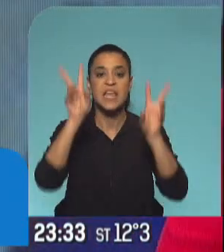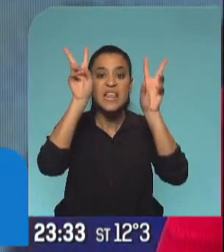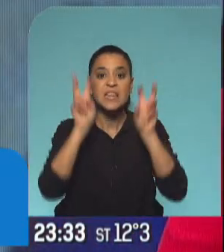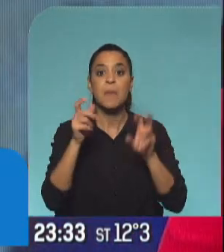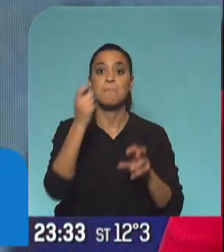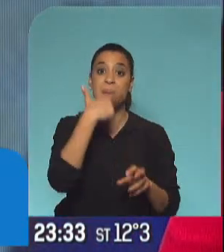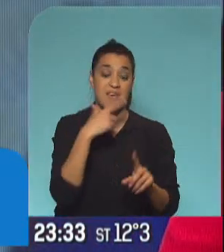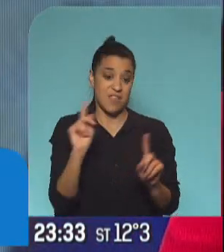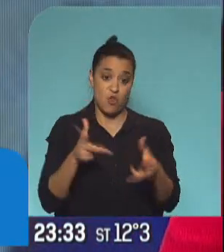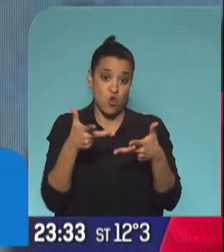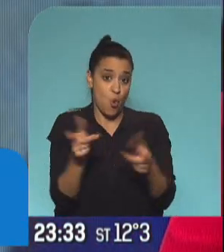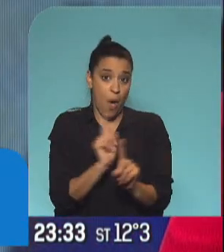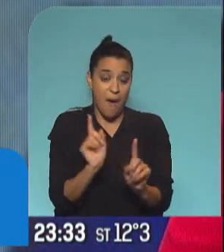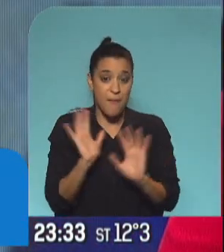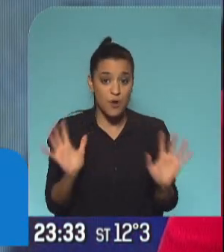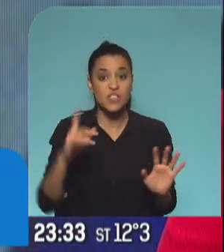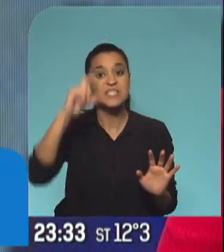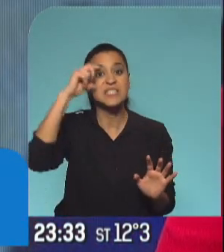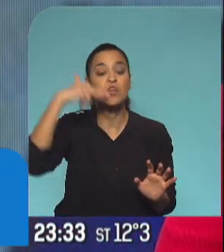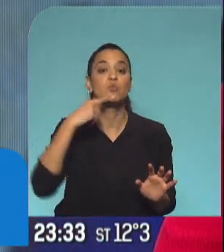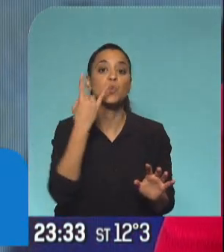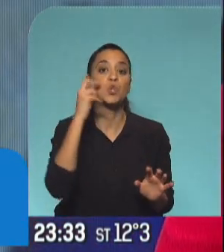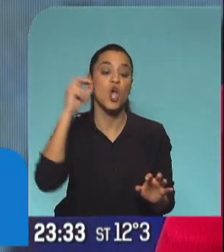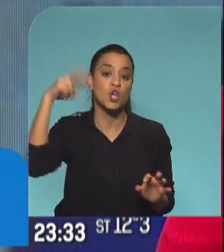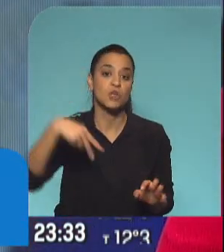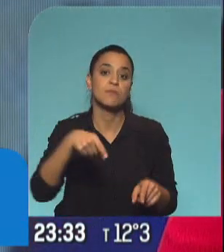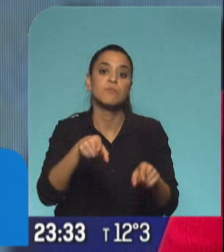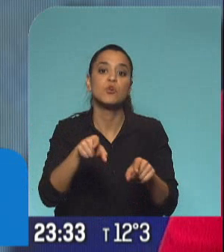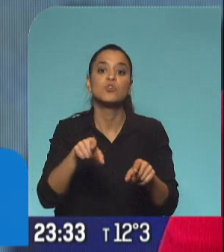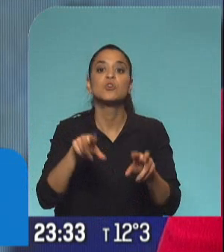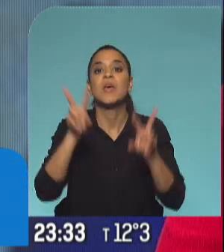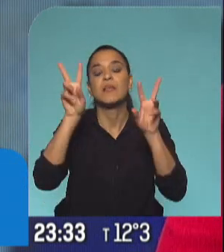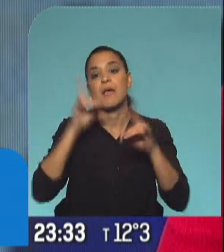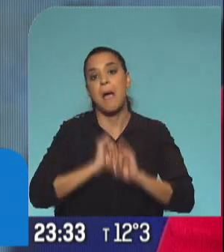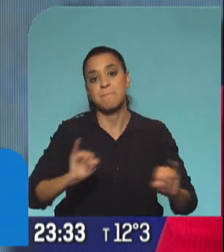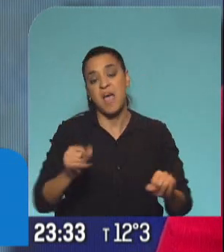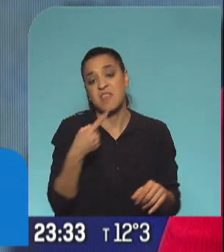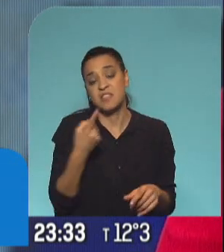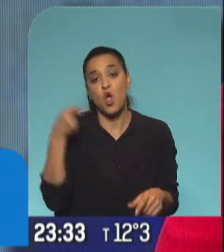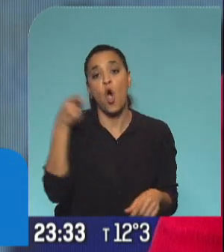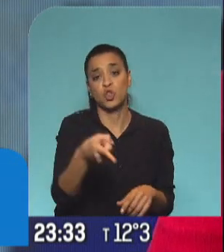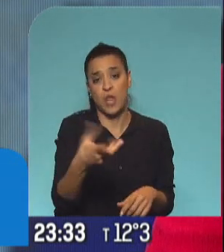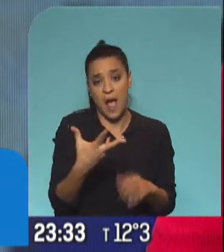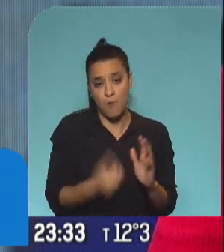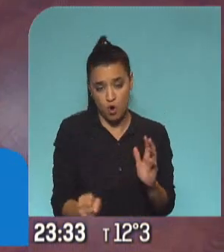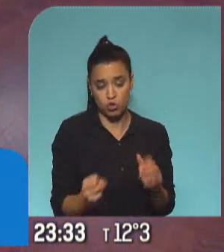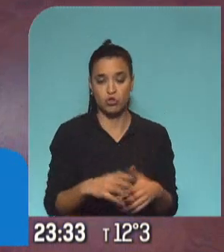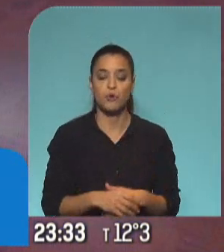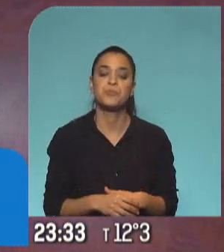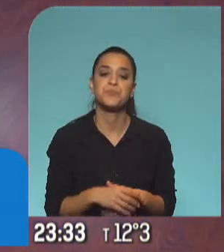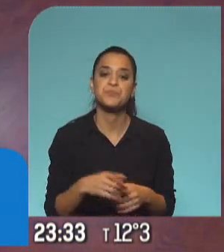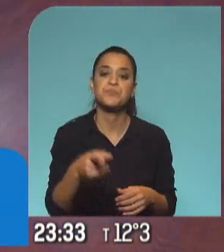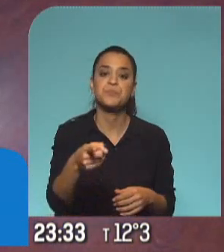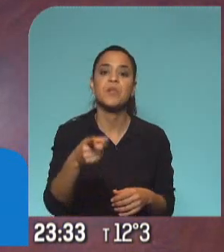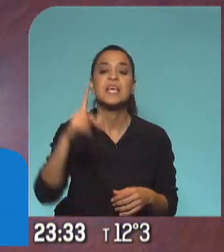no lo trató, y sabemos Gómez Centurión básicamente que su muletilla de campaña están en contra, ¿no? Elsa, No, Gómez